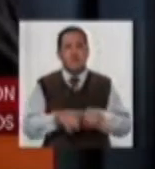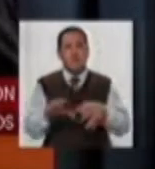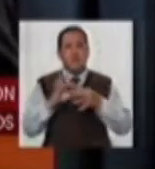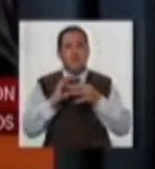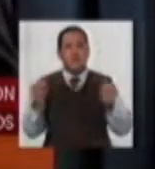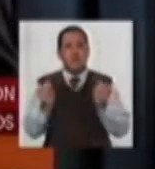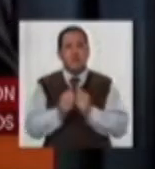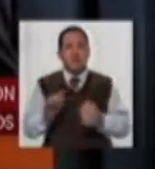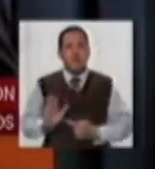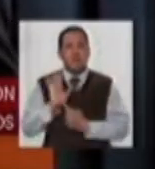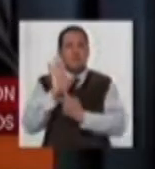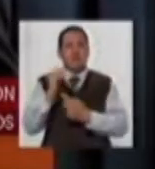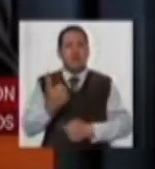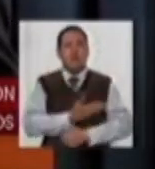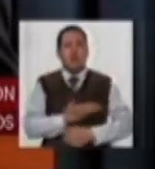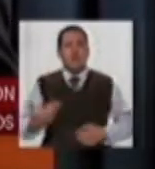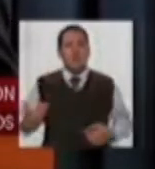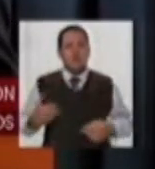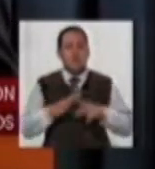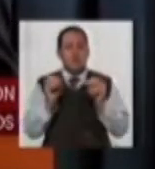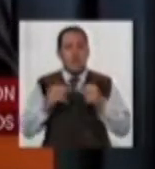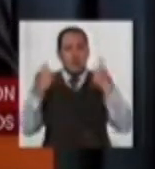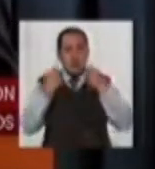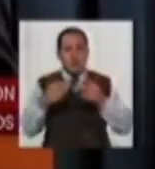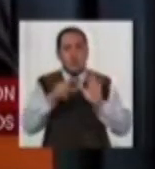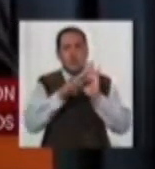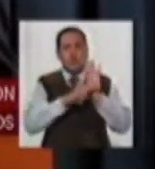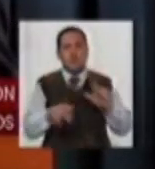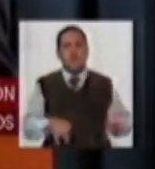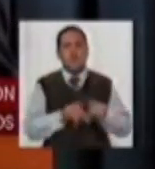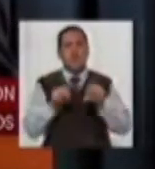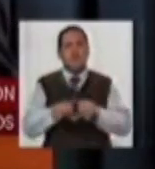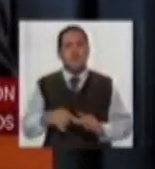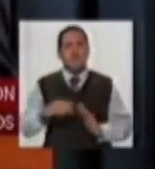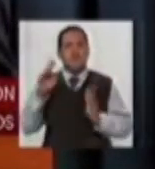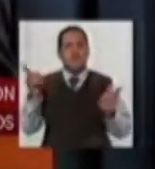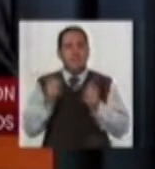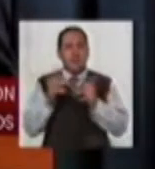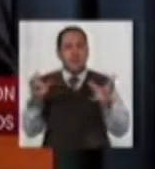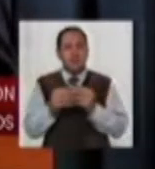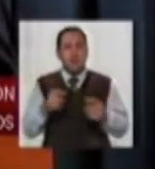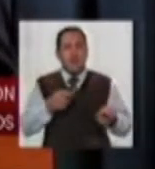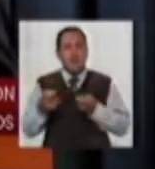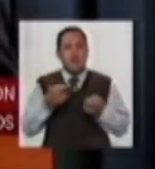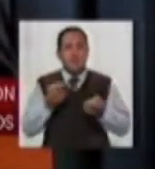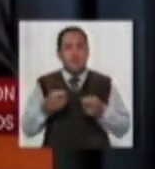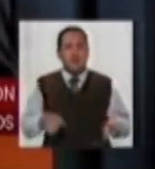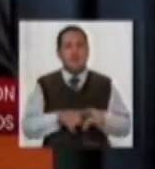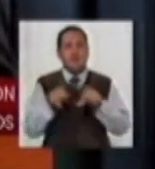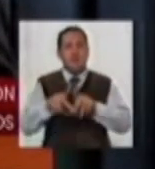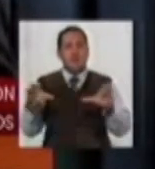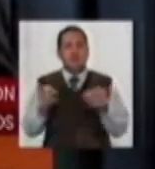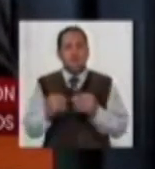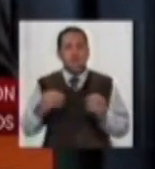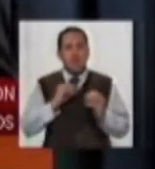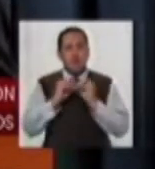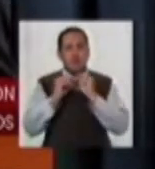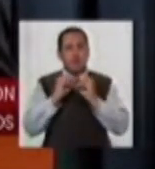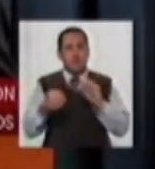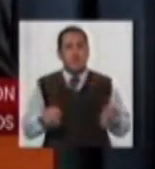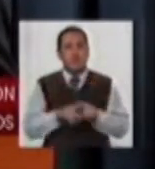vinculada al enlazamiento del Estado en el punto de vista normativo y la simplificación administrativa, la simplificación de la regulación